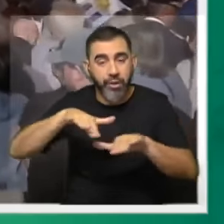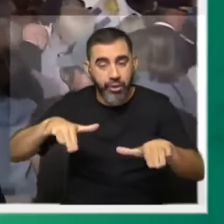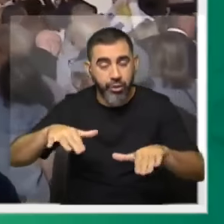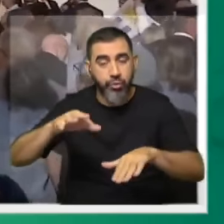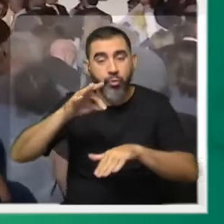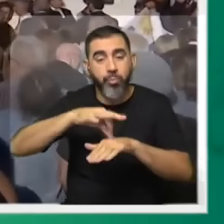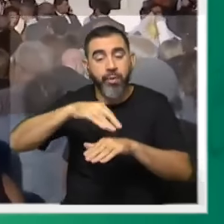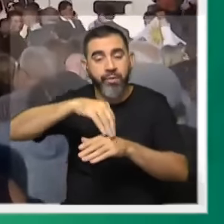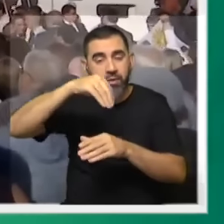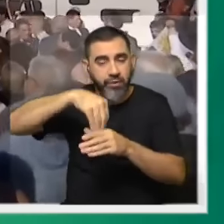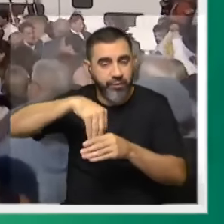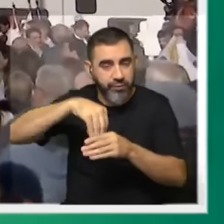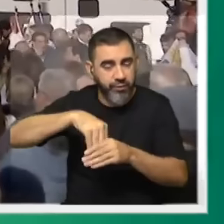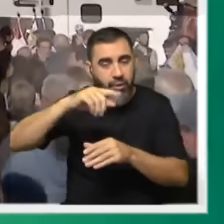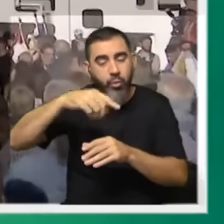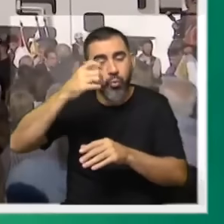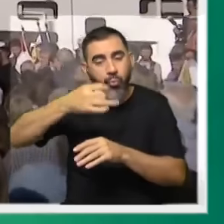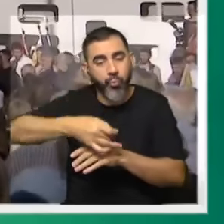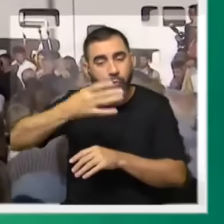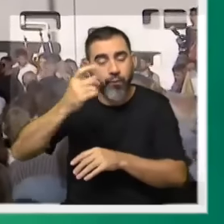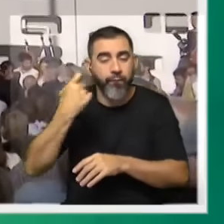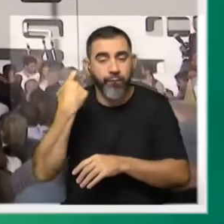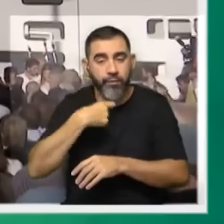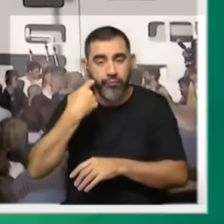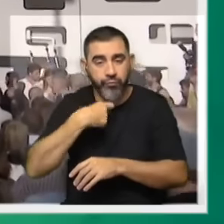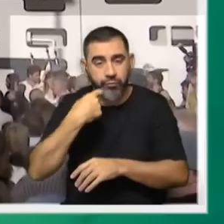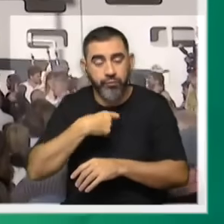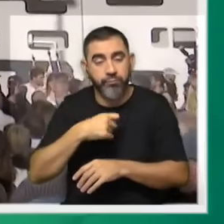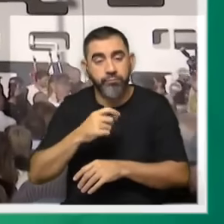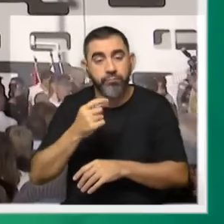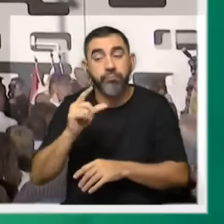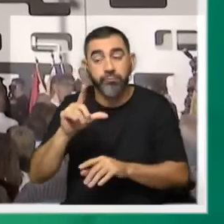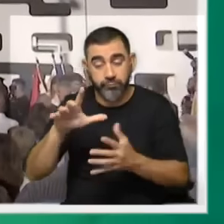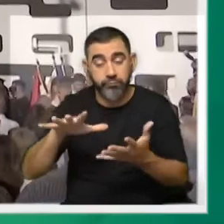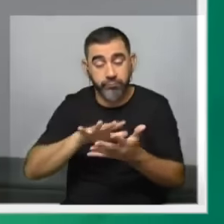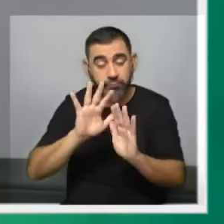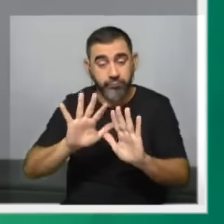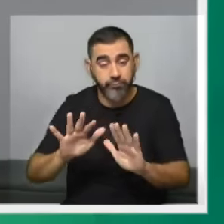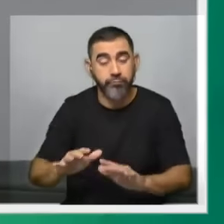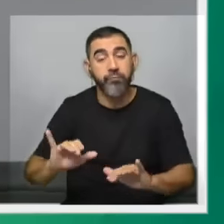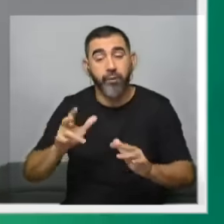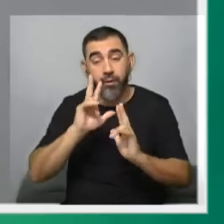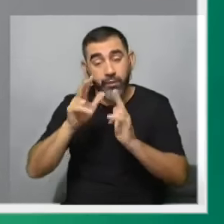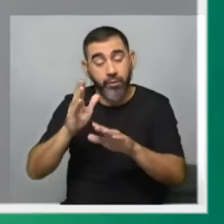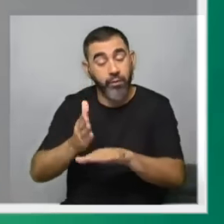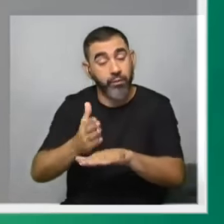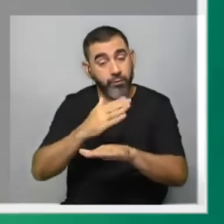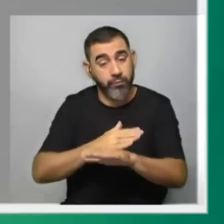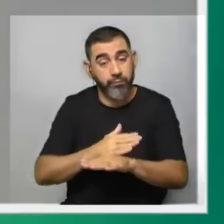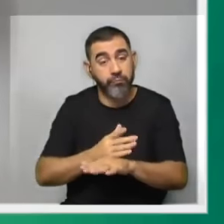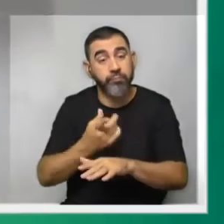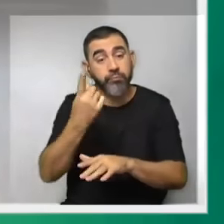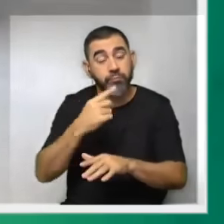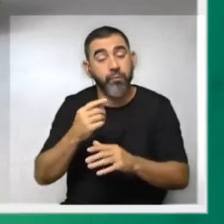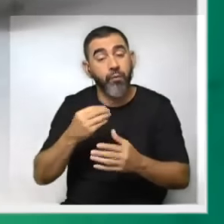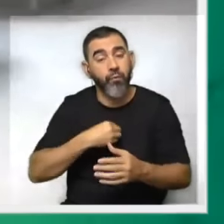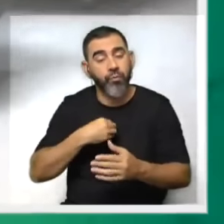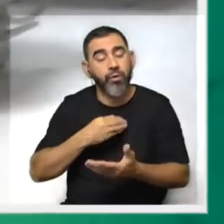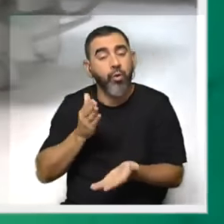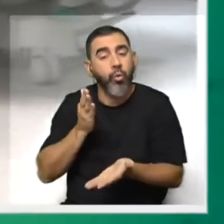interna y en otras este especialidades este y Bueno de hecho es un poco lo que está pasando nosotros lo habíamos dicho anteriormente pero la disposición nuestra es a